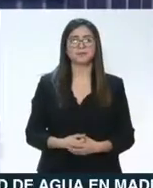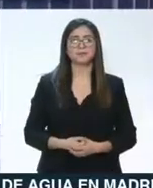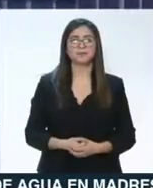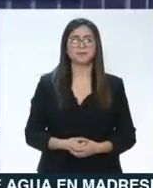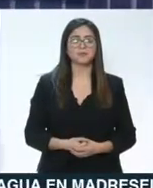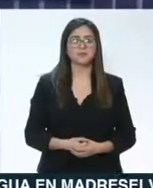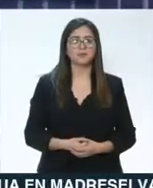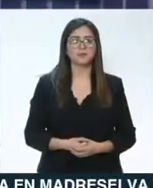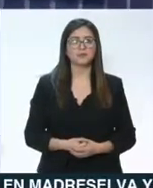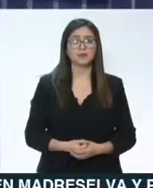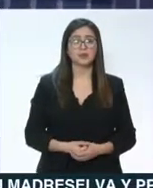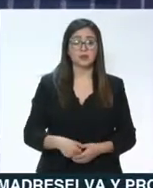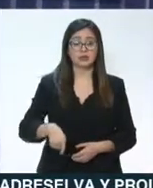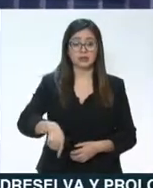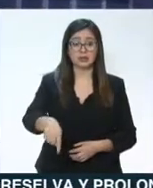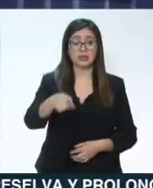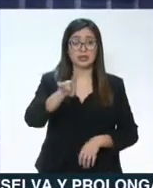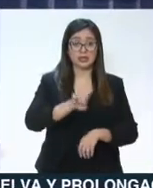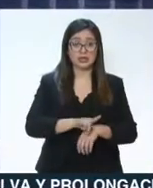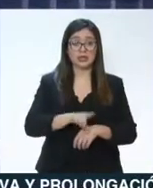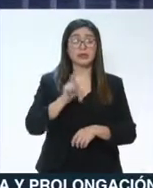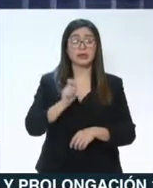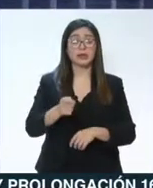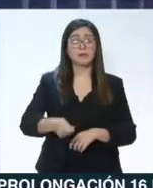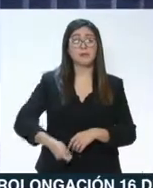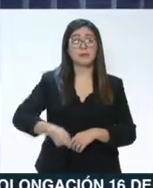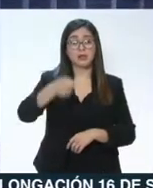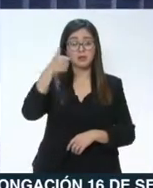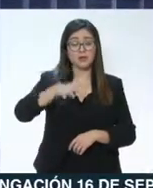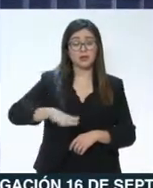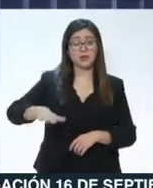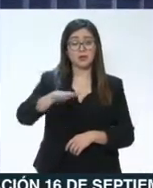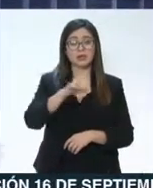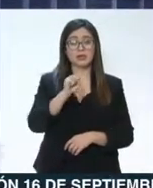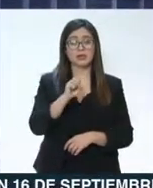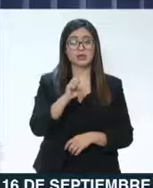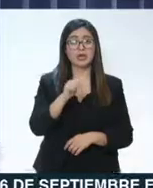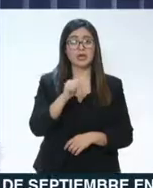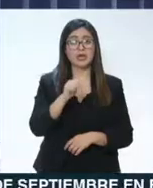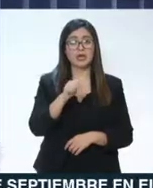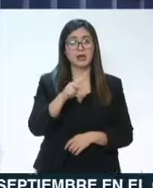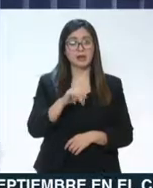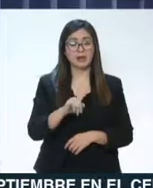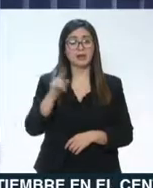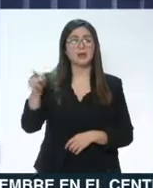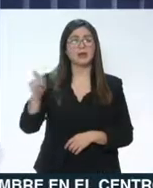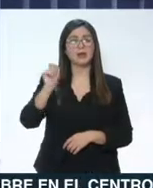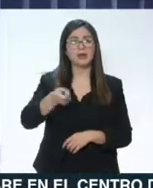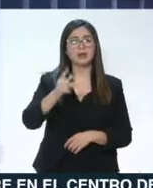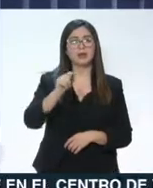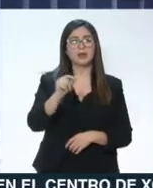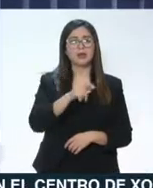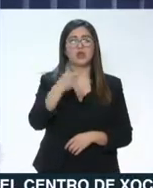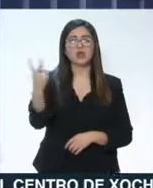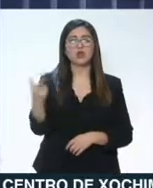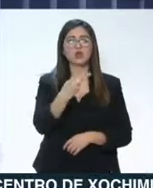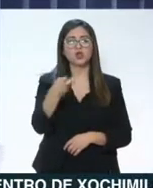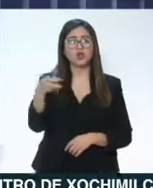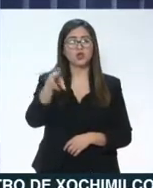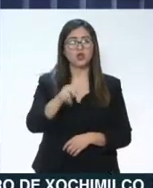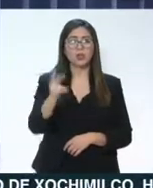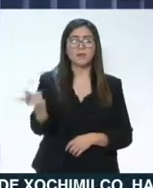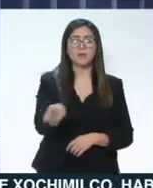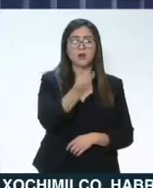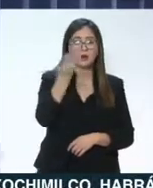Mire, y en los 2 primeros días de verificación de seguridad realizadas aquí en el CETRAM de Universidad Itasqueña, se entrevistaron a 280 operadores y se